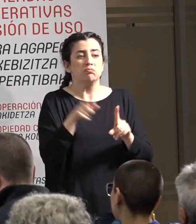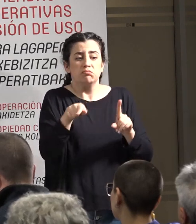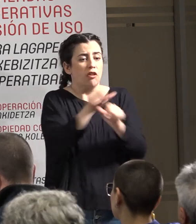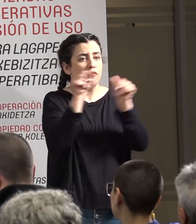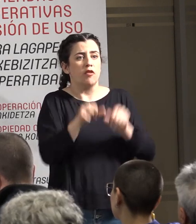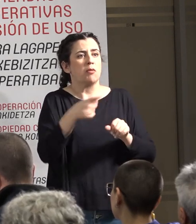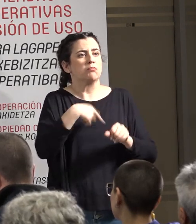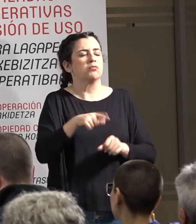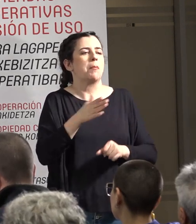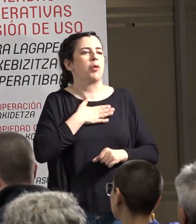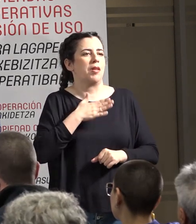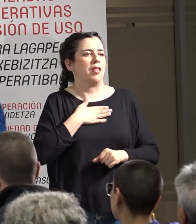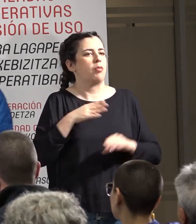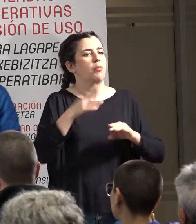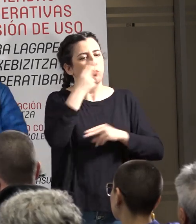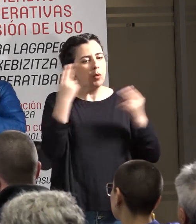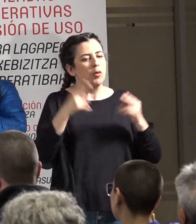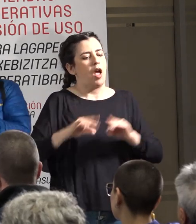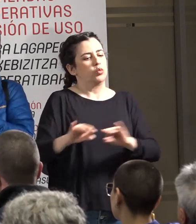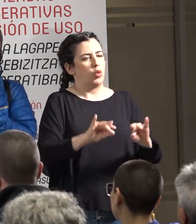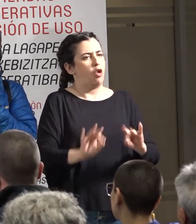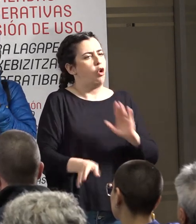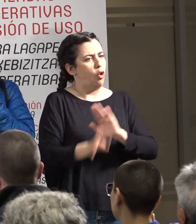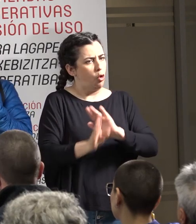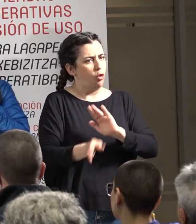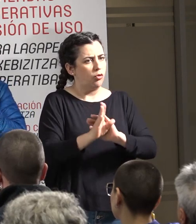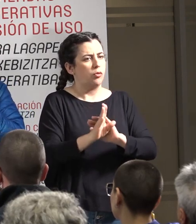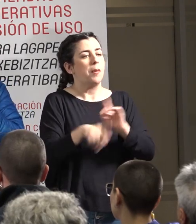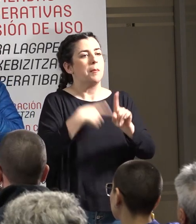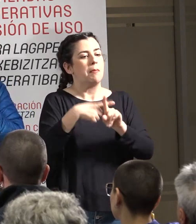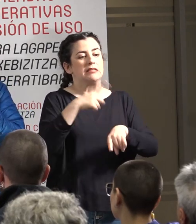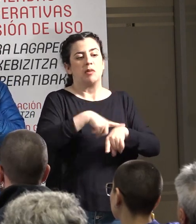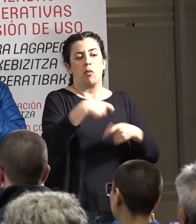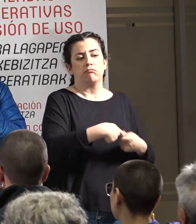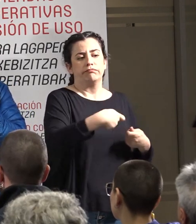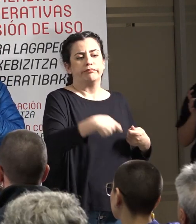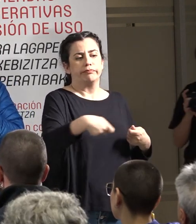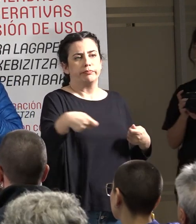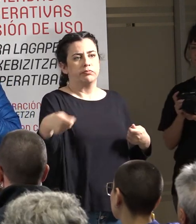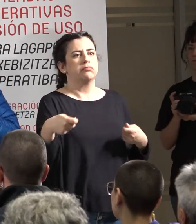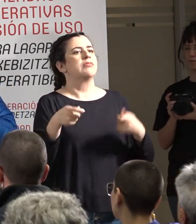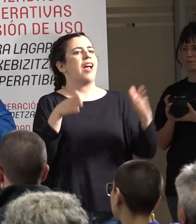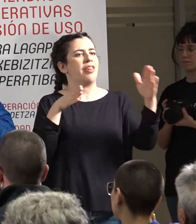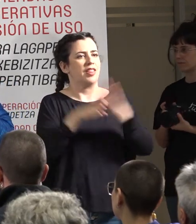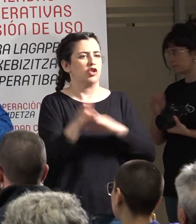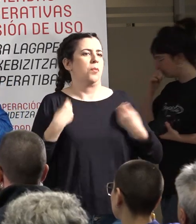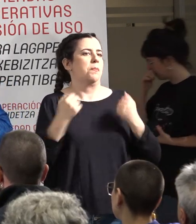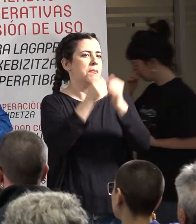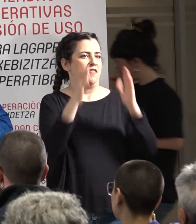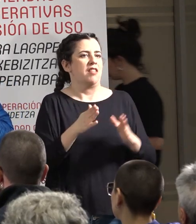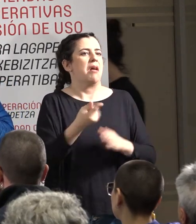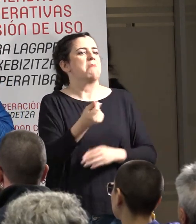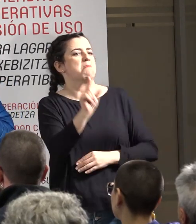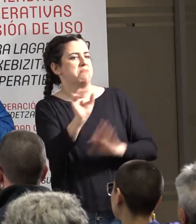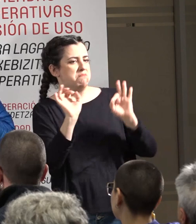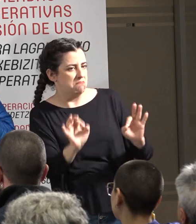permite mantener la propiedad pública del suelo y de esta manera garantizar a largo plazo el acceso a una vivienda asequible para todos y